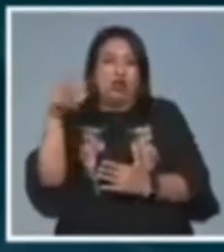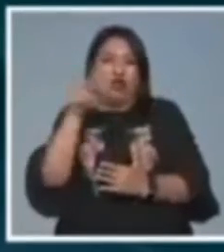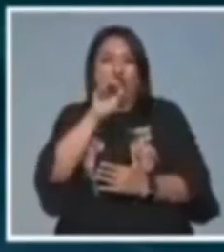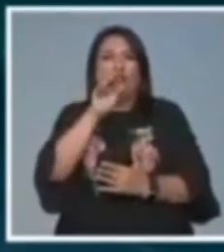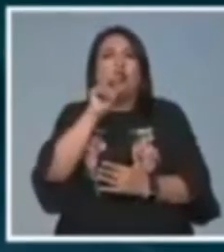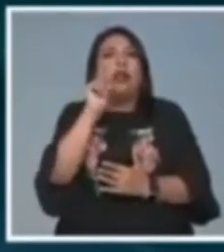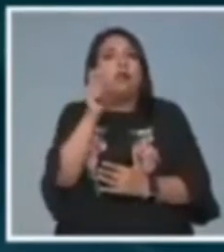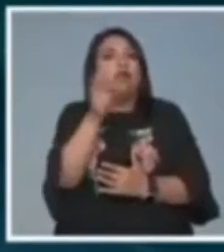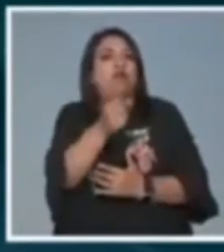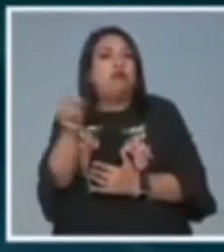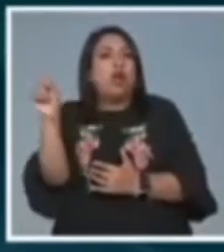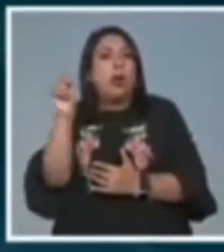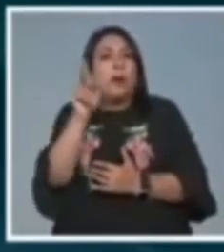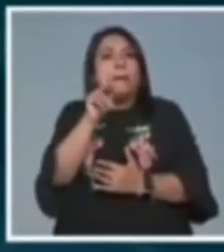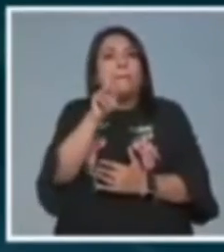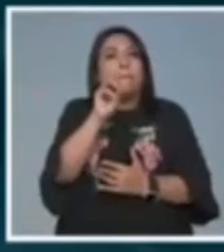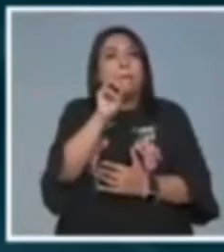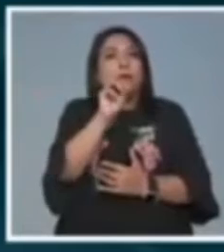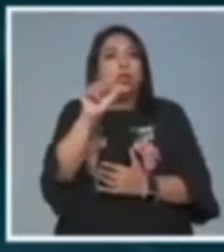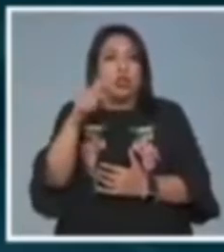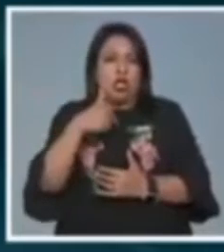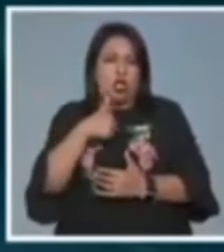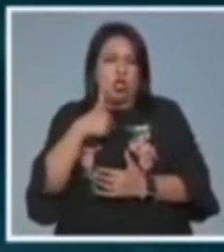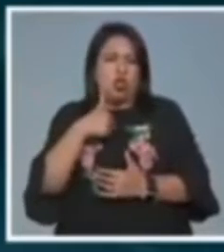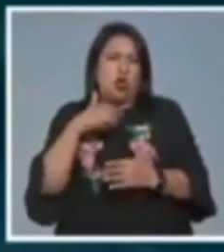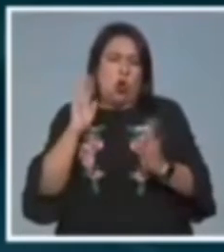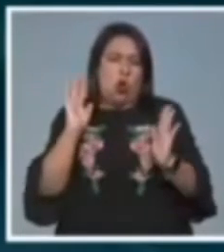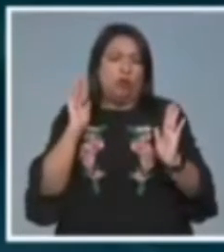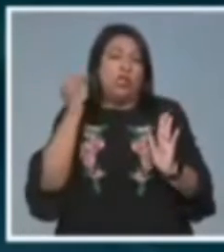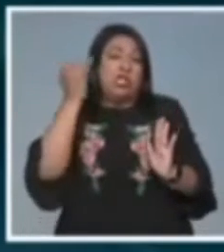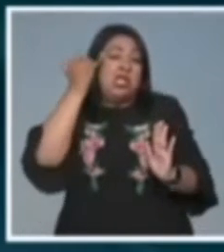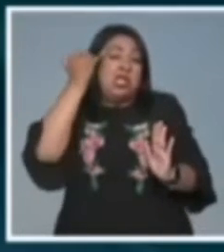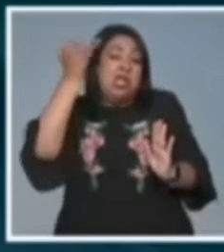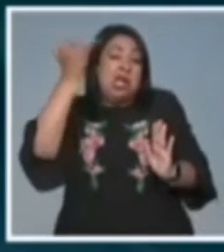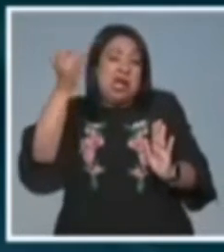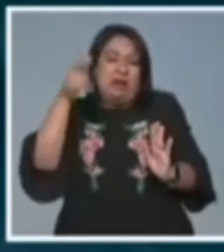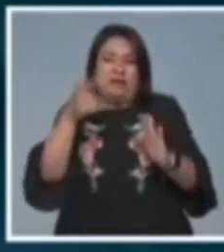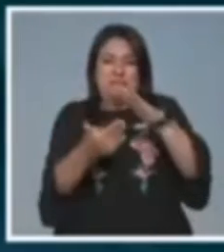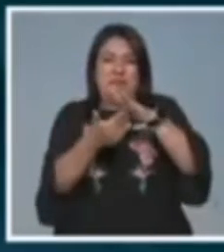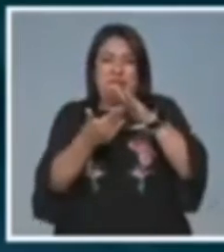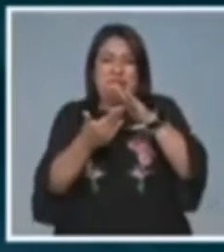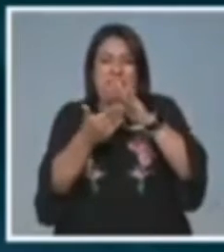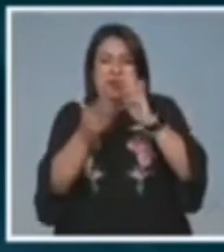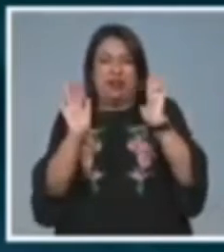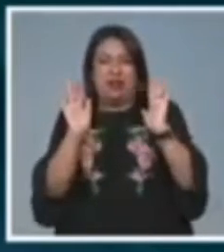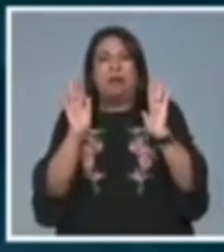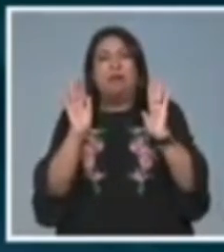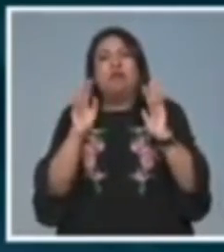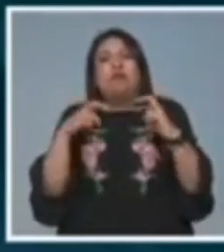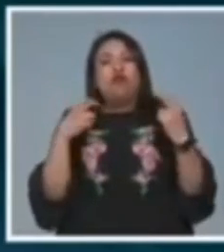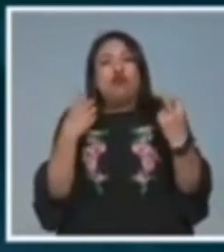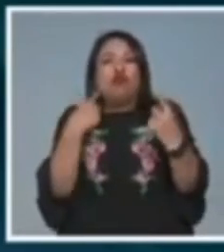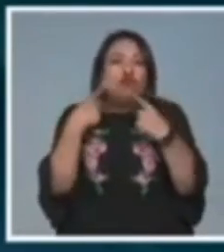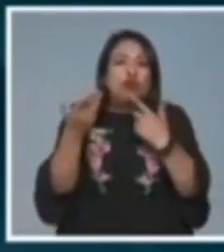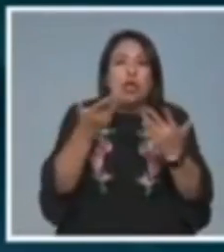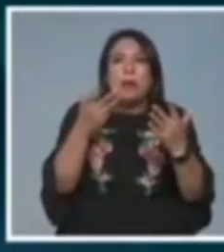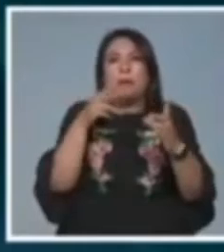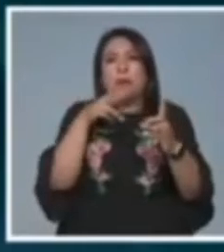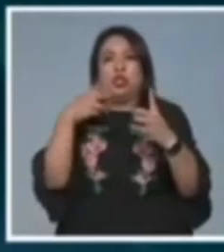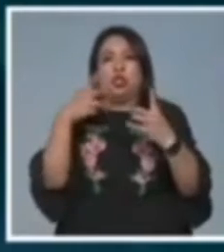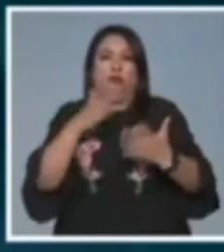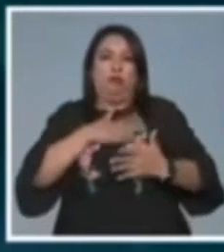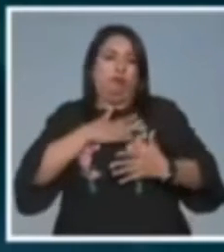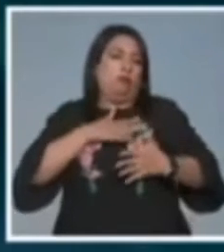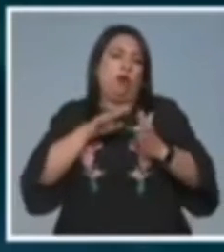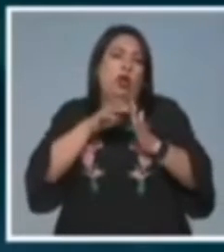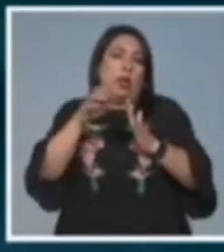su gran prosa y yo aventura en la hipótesis en esa mesa redonda por supuesto desde la perspectiva de quien se dedica